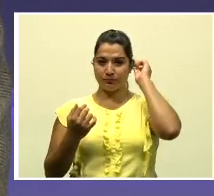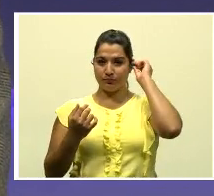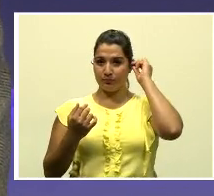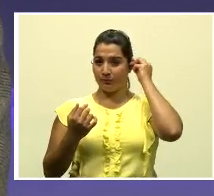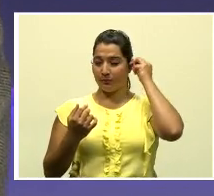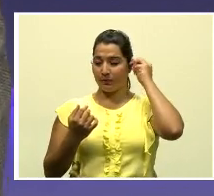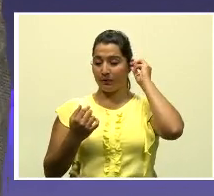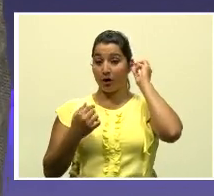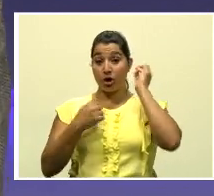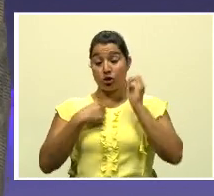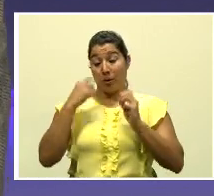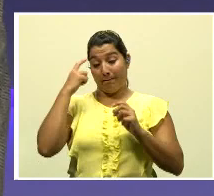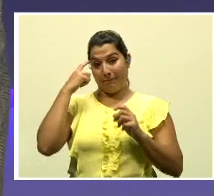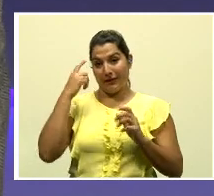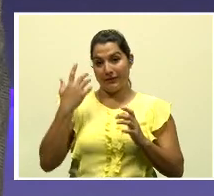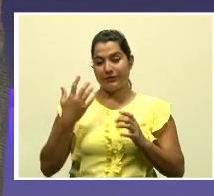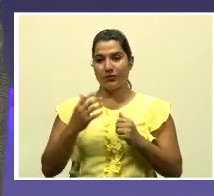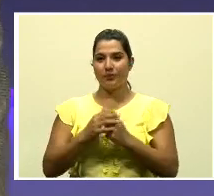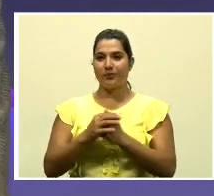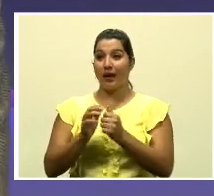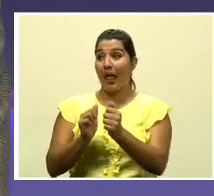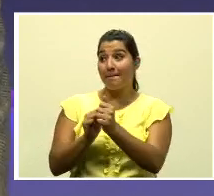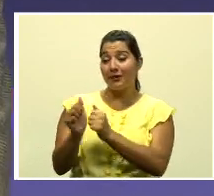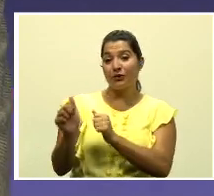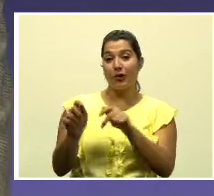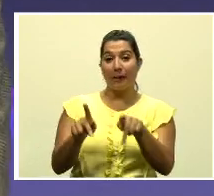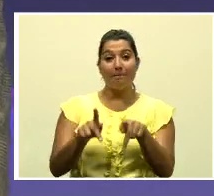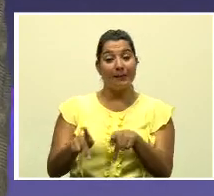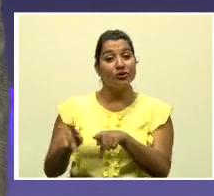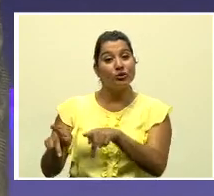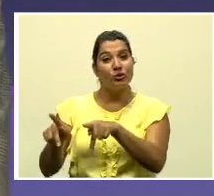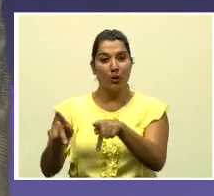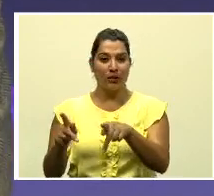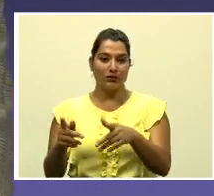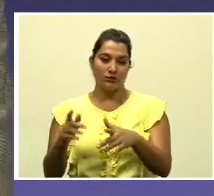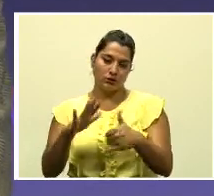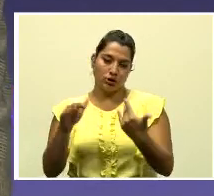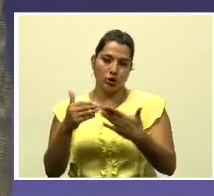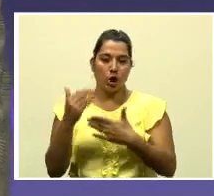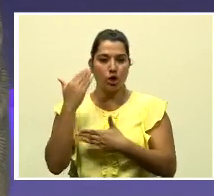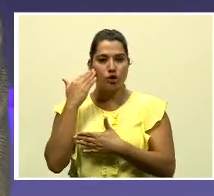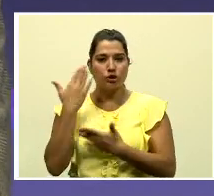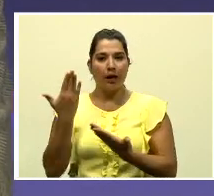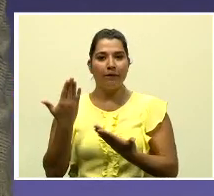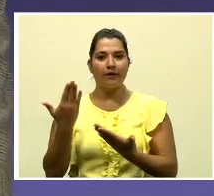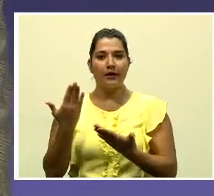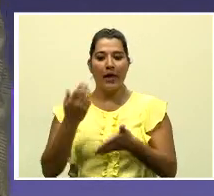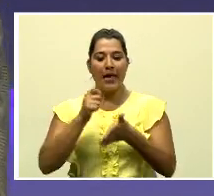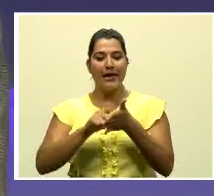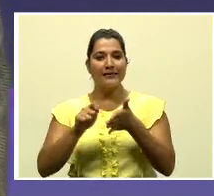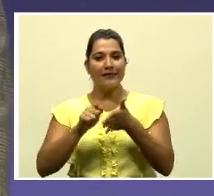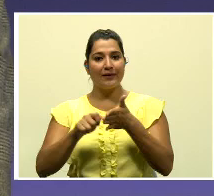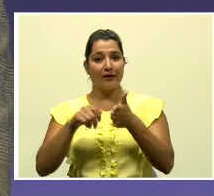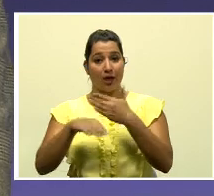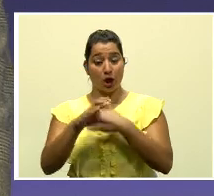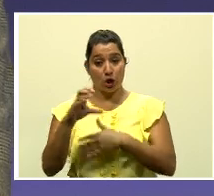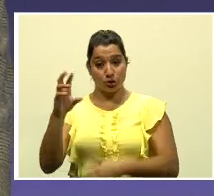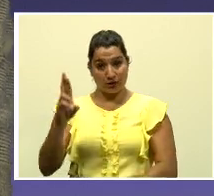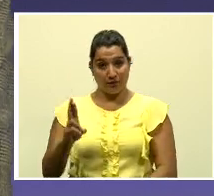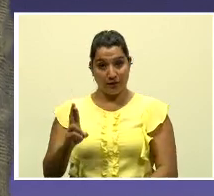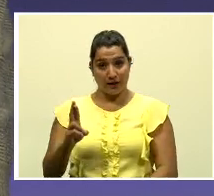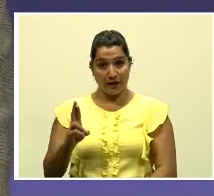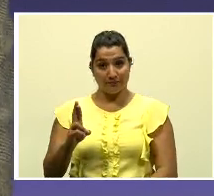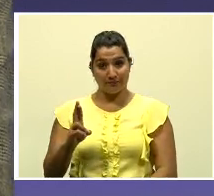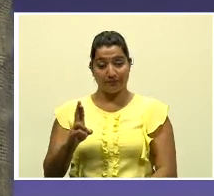Yo pienso que, bueno, la mayoría de la gente, prácticamente todo el mundo sabe leer, escribir, en este país por lo menos, y